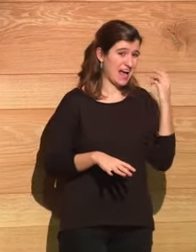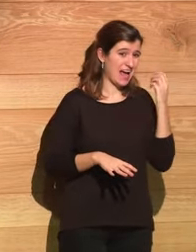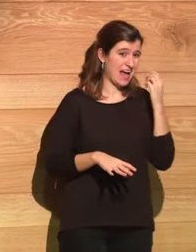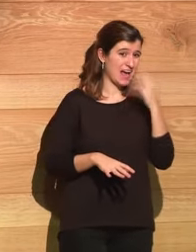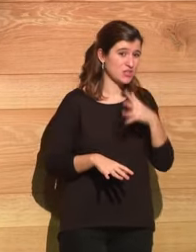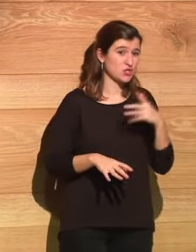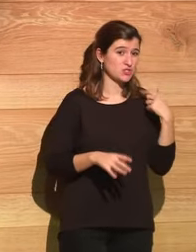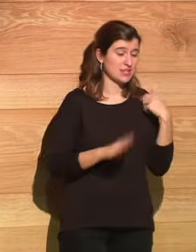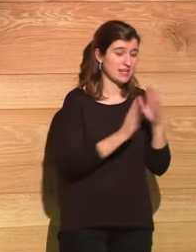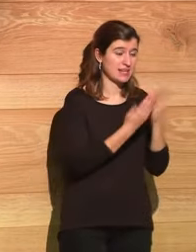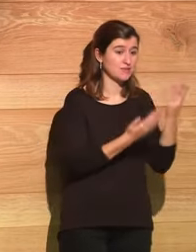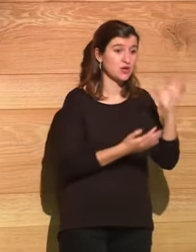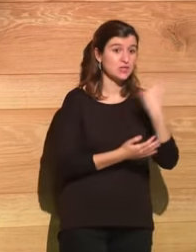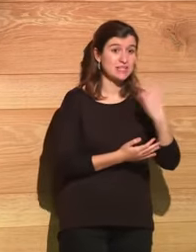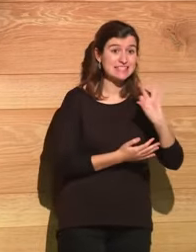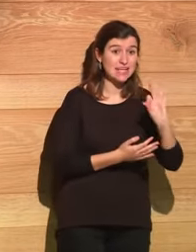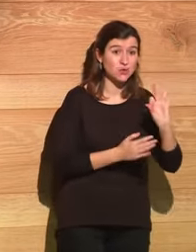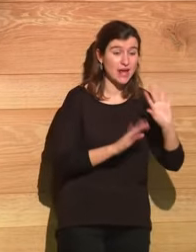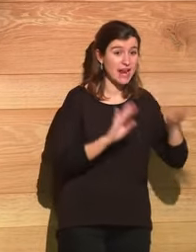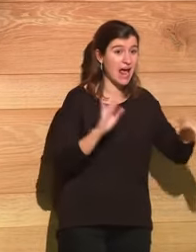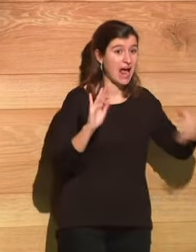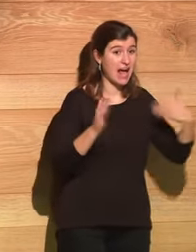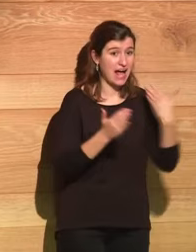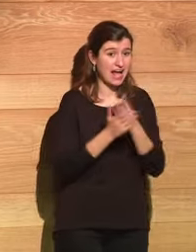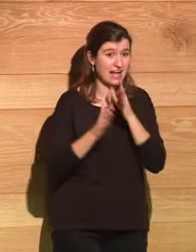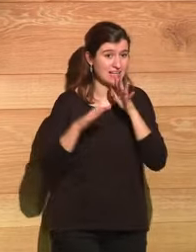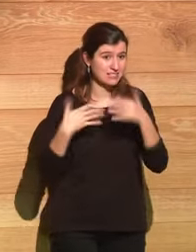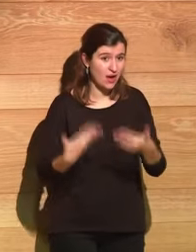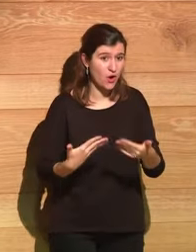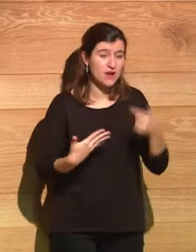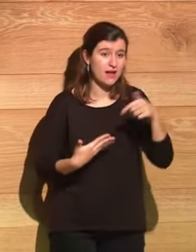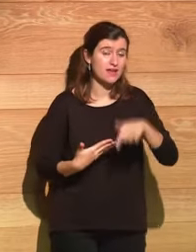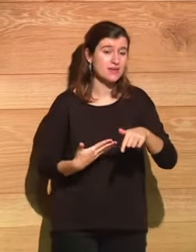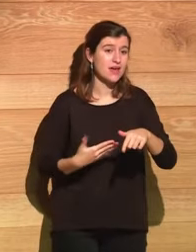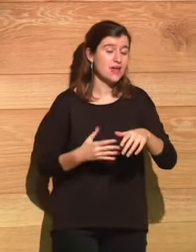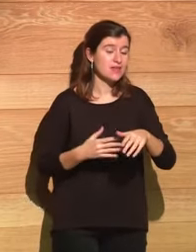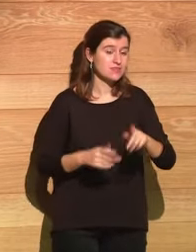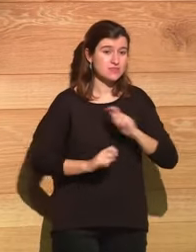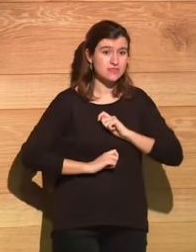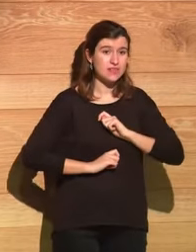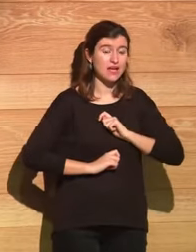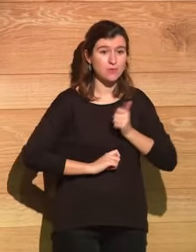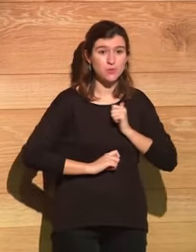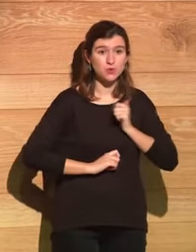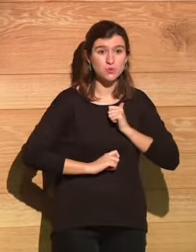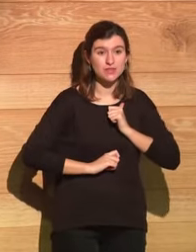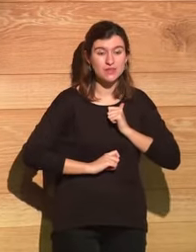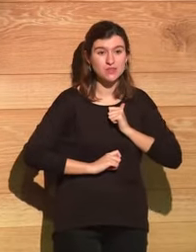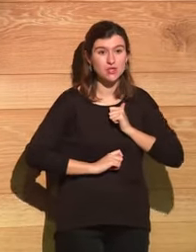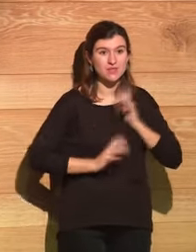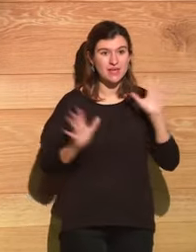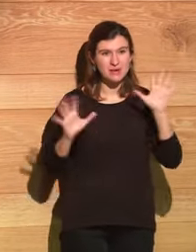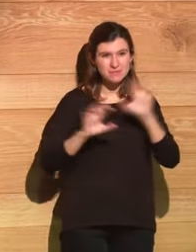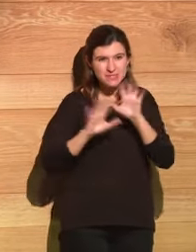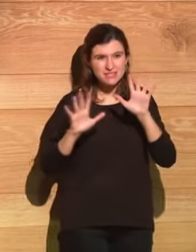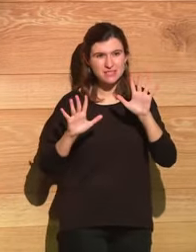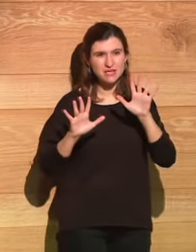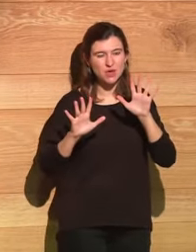de Saturnal hasta ahora nos ha entregado esa posibilidad de mirarnos no tanto como un misterio, sino